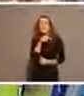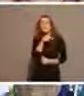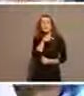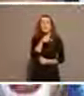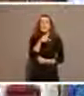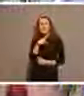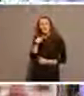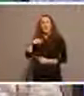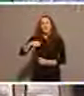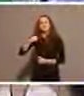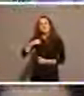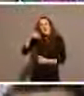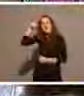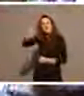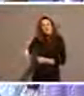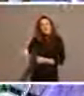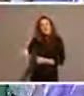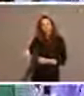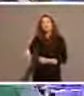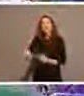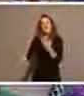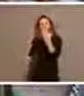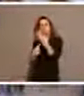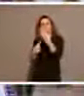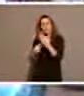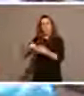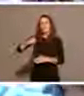el hospital, el